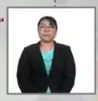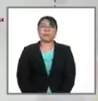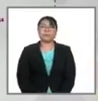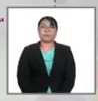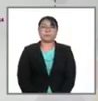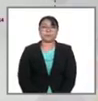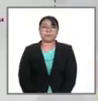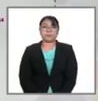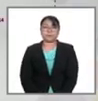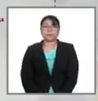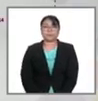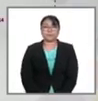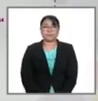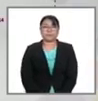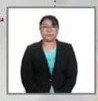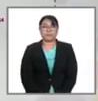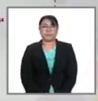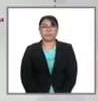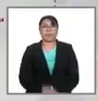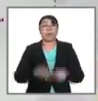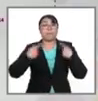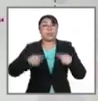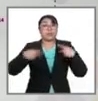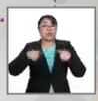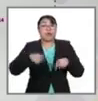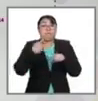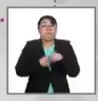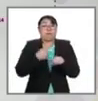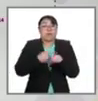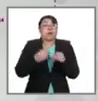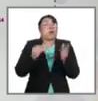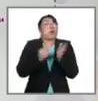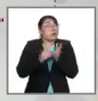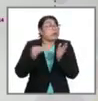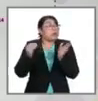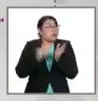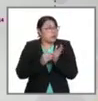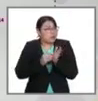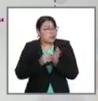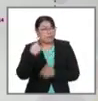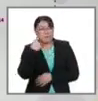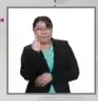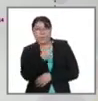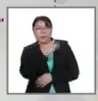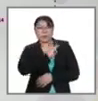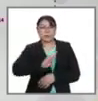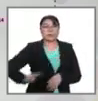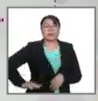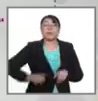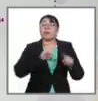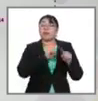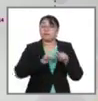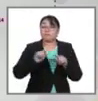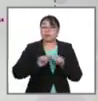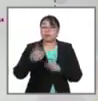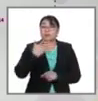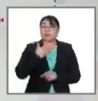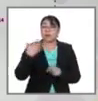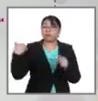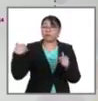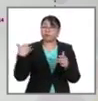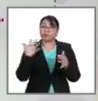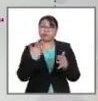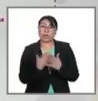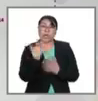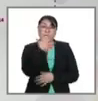los casos activos los pueden ustedes encontrar en la distribución de los siguientes municipios actualmente podemos decir que